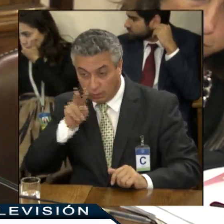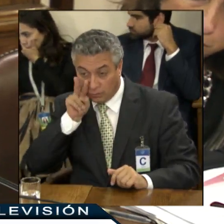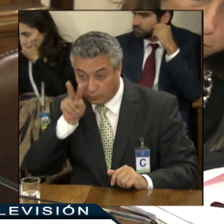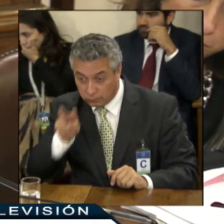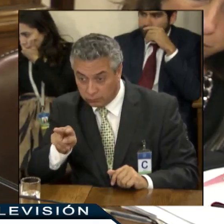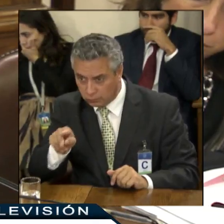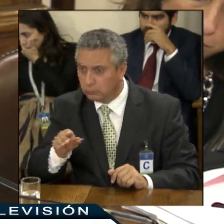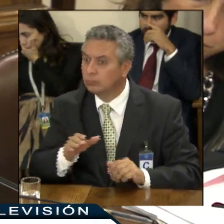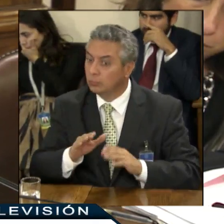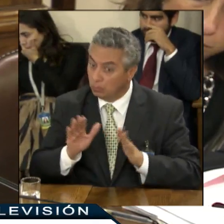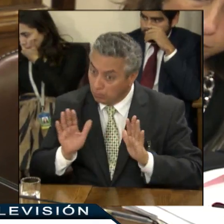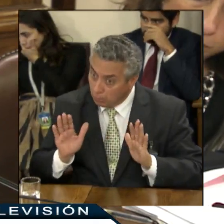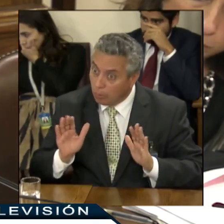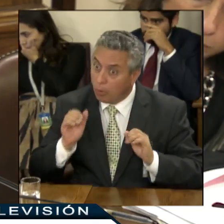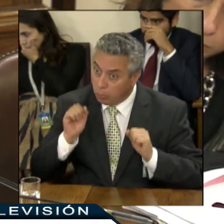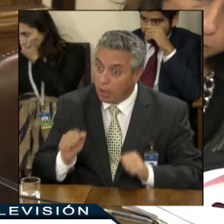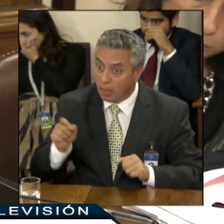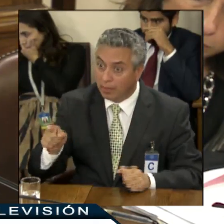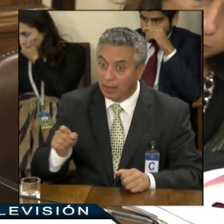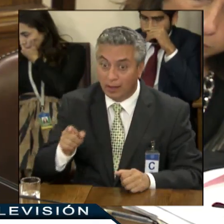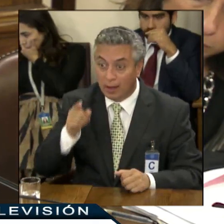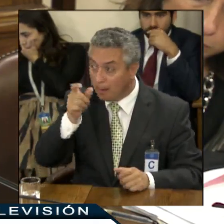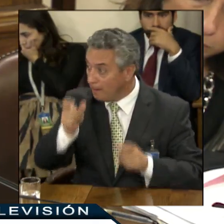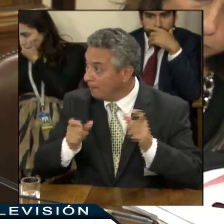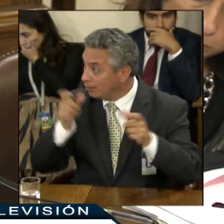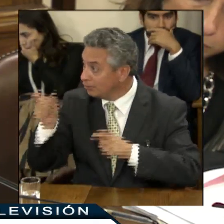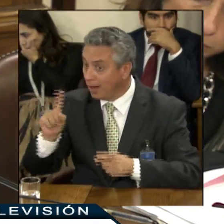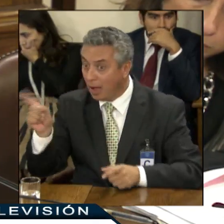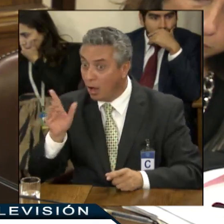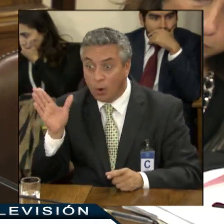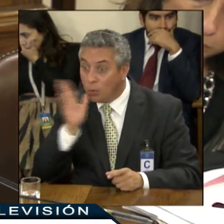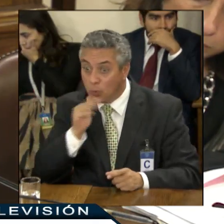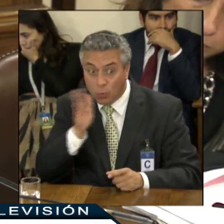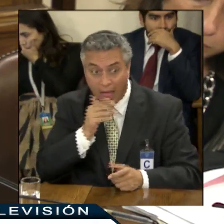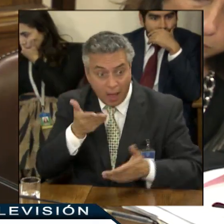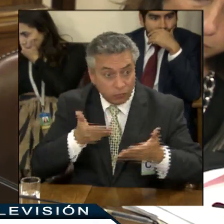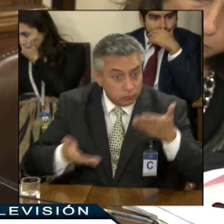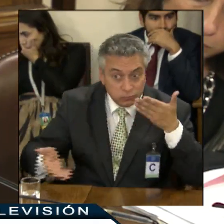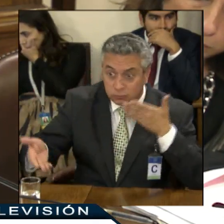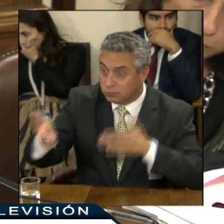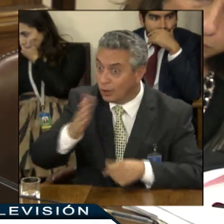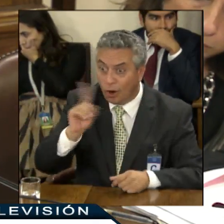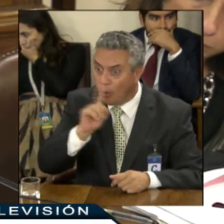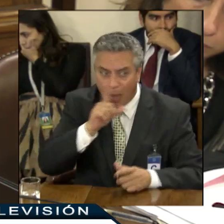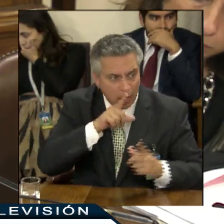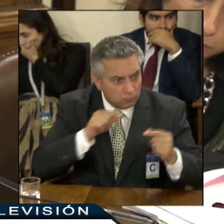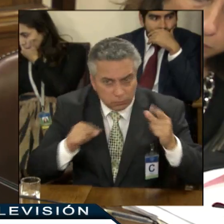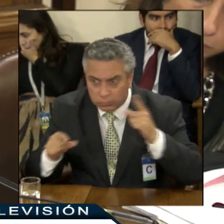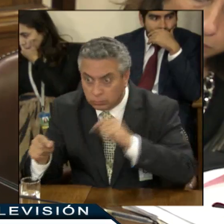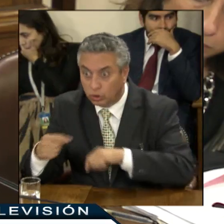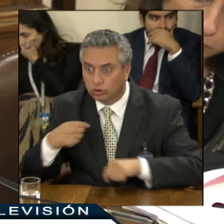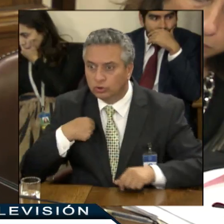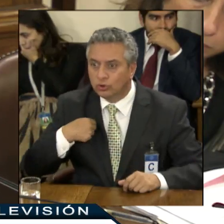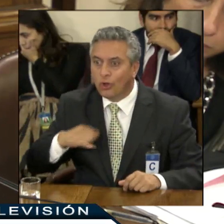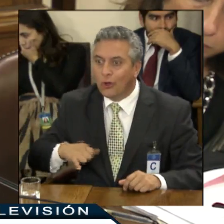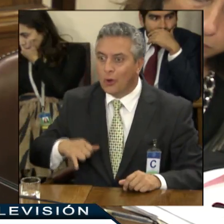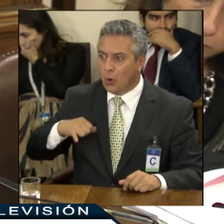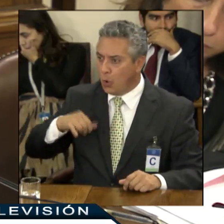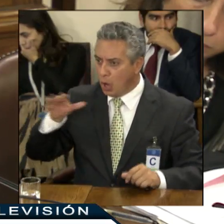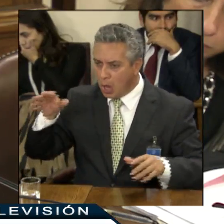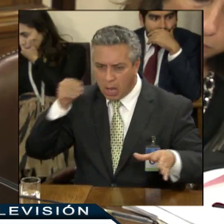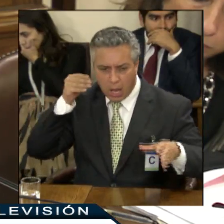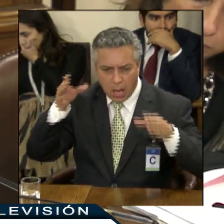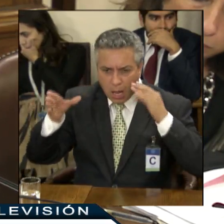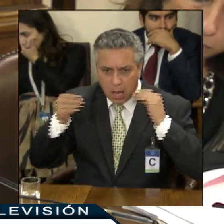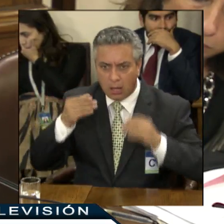altamente probable que los colegas que no han estado participando en la dinámica del debate que no han tenido la el privilegio que hemos tenido nosotros